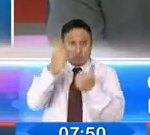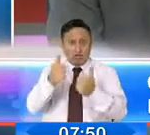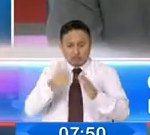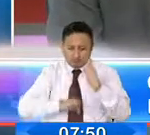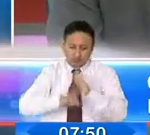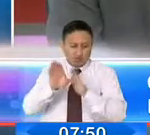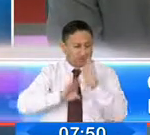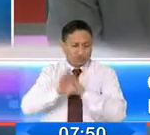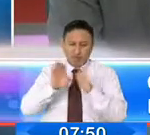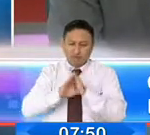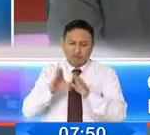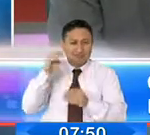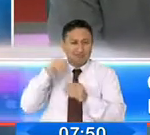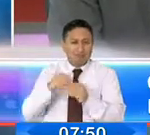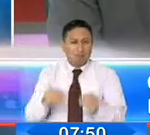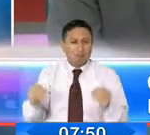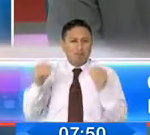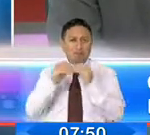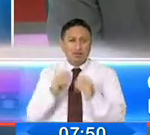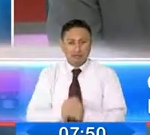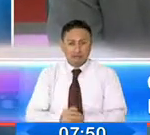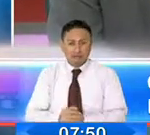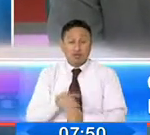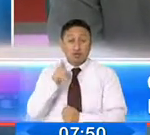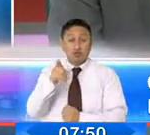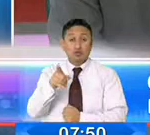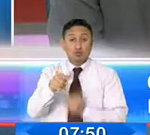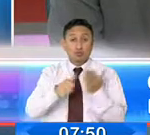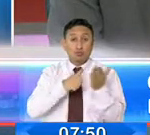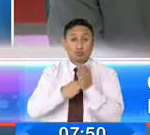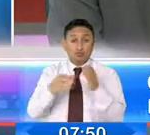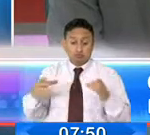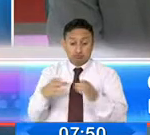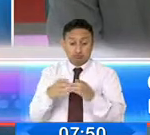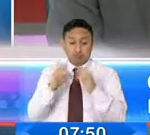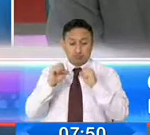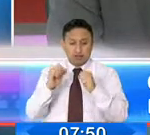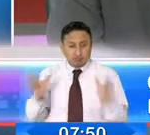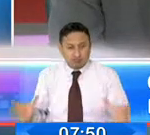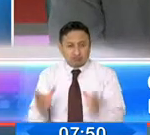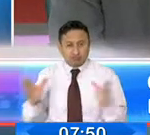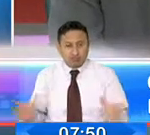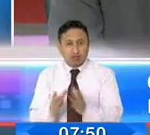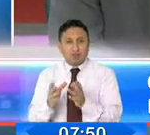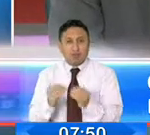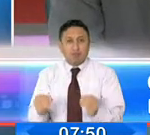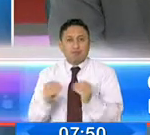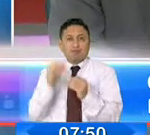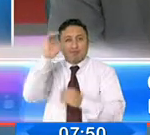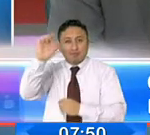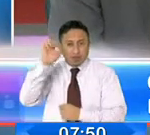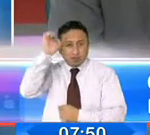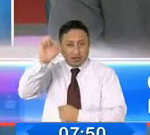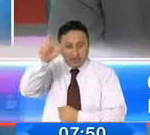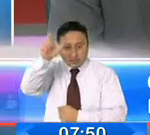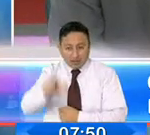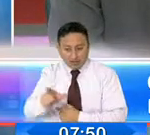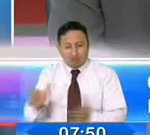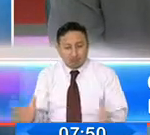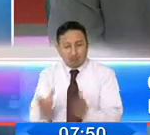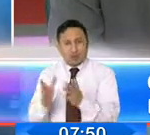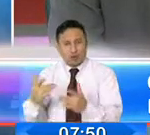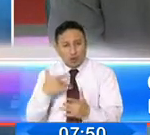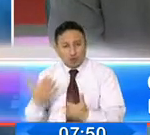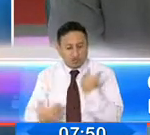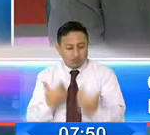sigan apareciendo y que desde su cartera de Estado pues aupemos de esperanza, como yo digo, que les demos alegría a